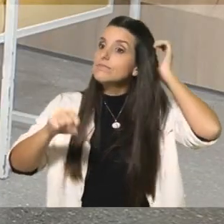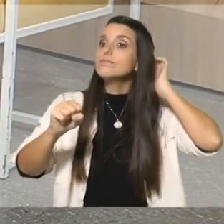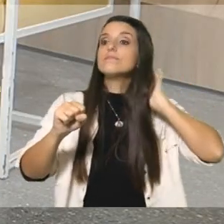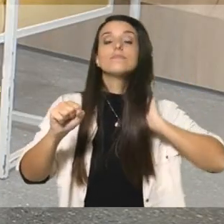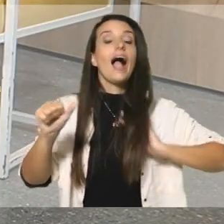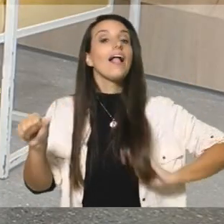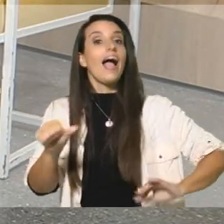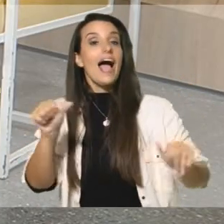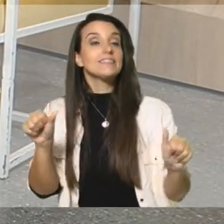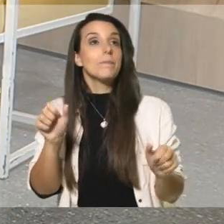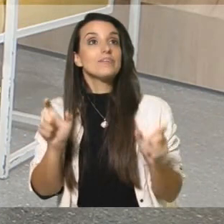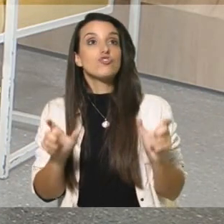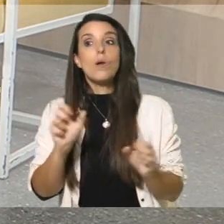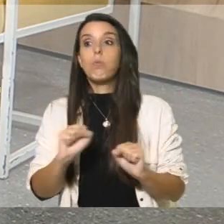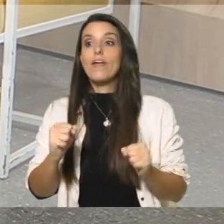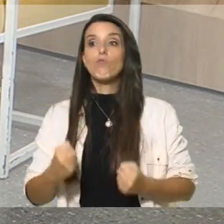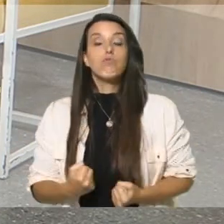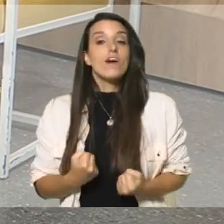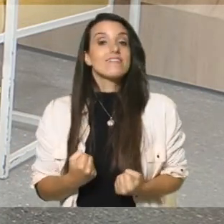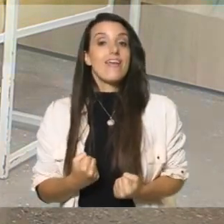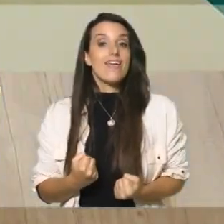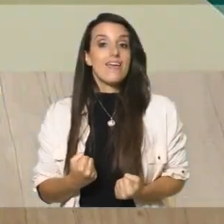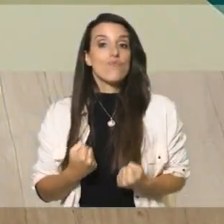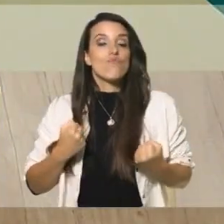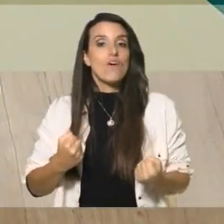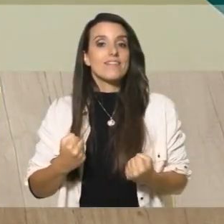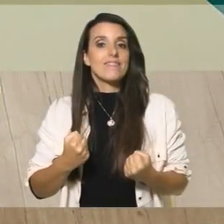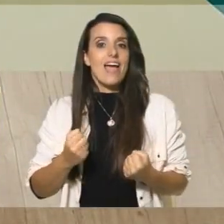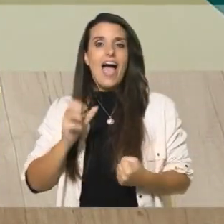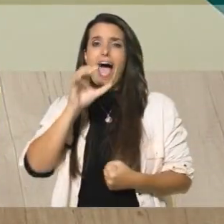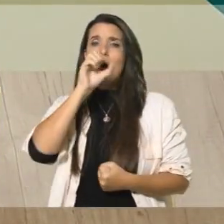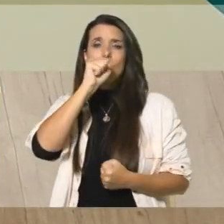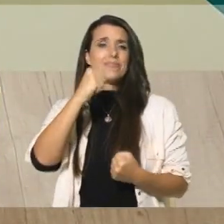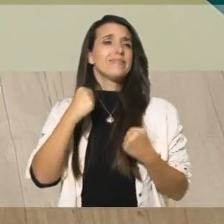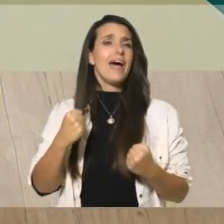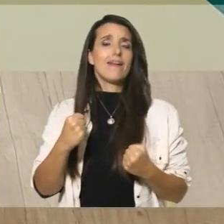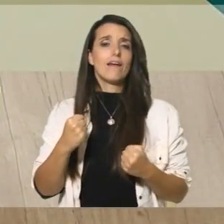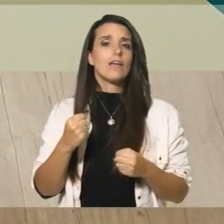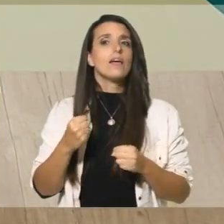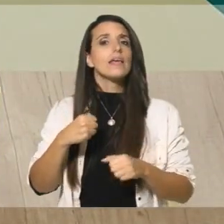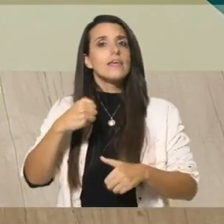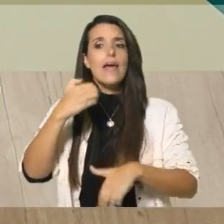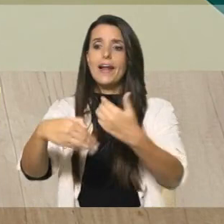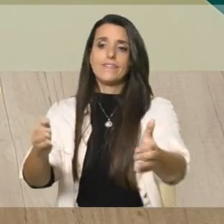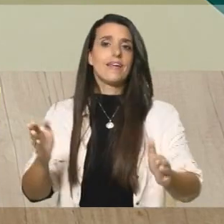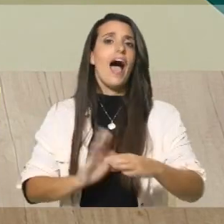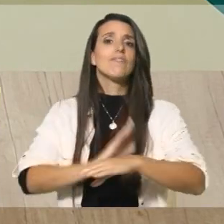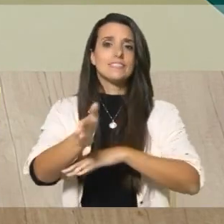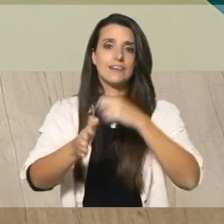uno tenga que ser fuerte, reciclarse y salir adelante. Así que